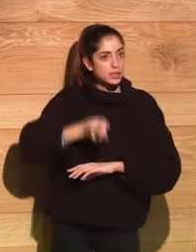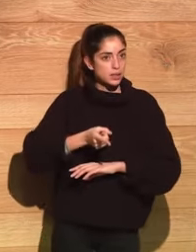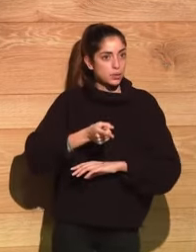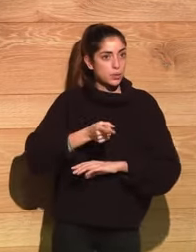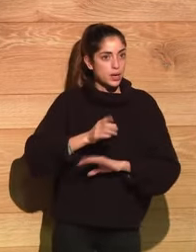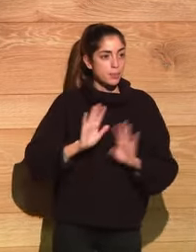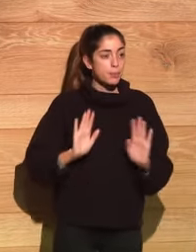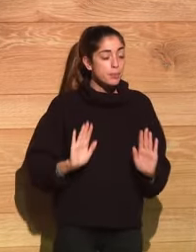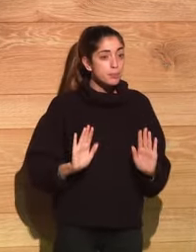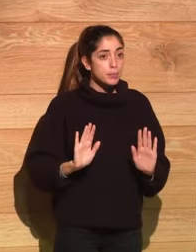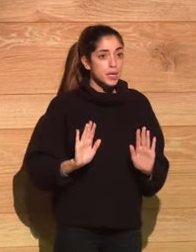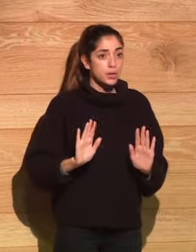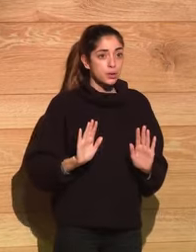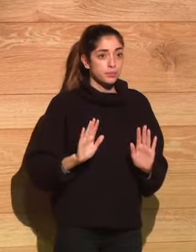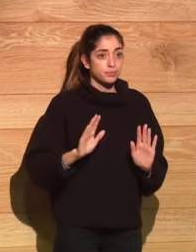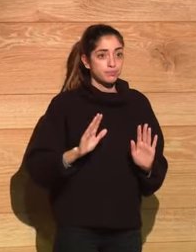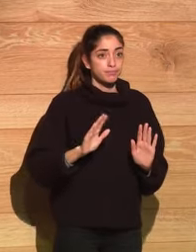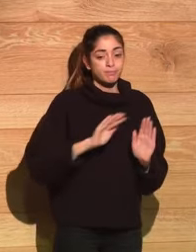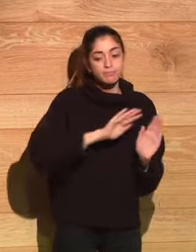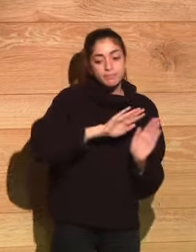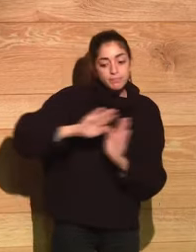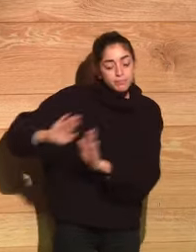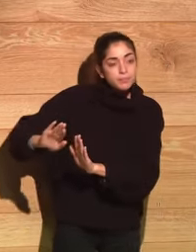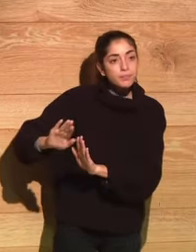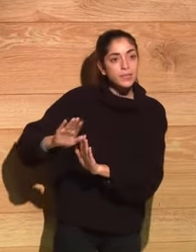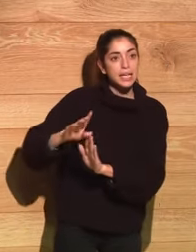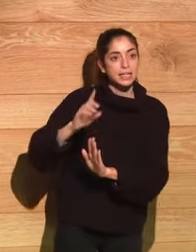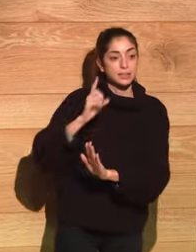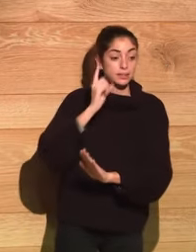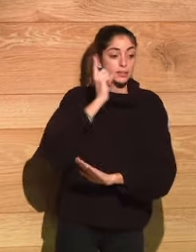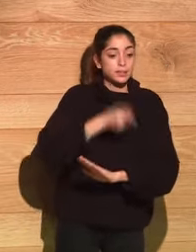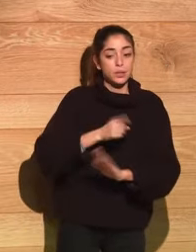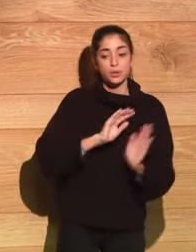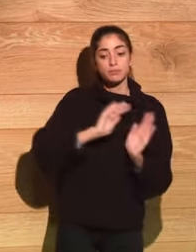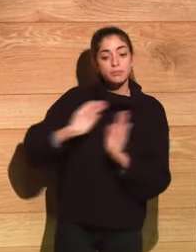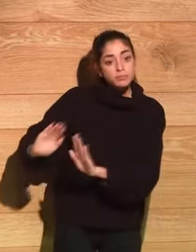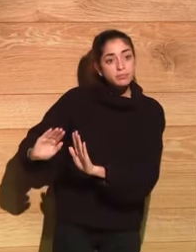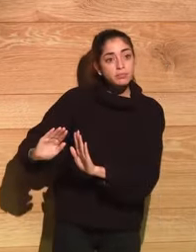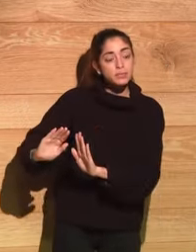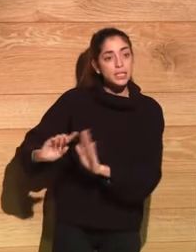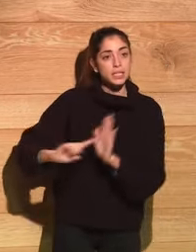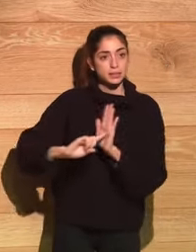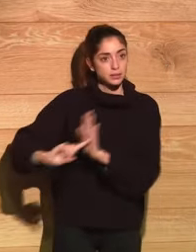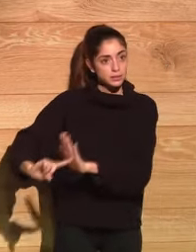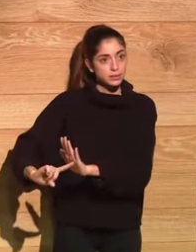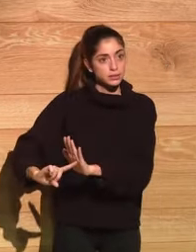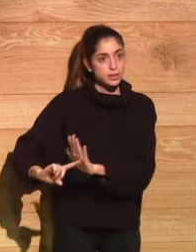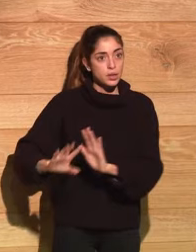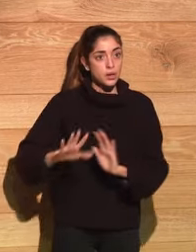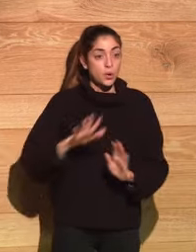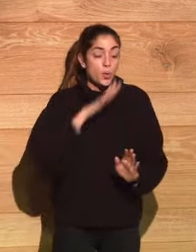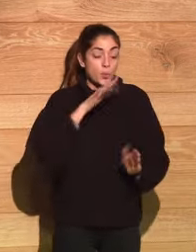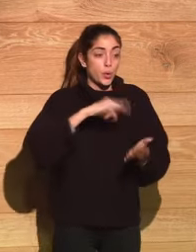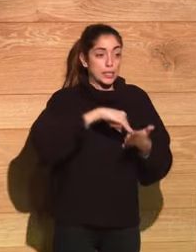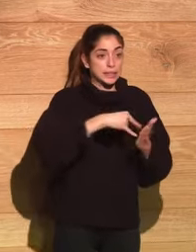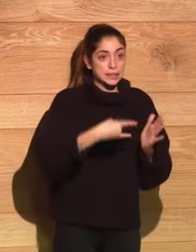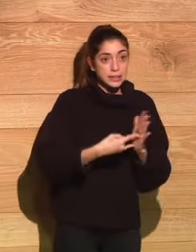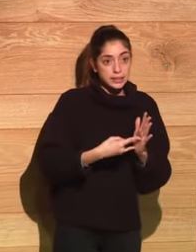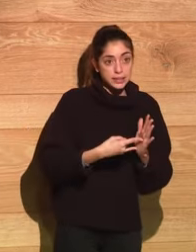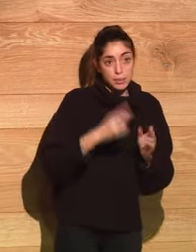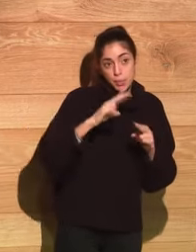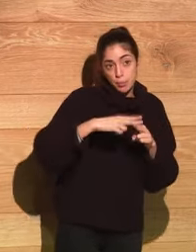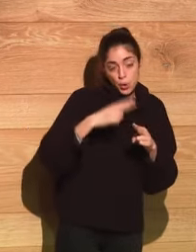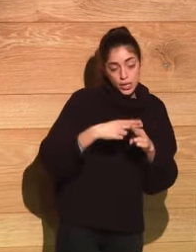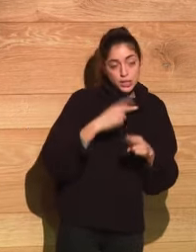lado, obviados por la dictadura y por el propio sistema, digamos,